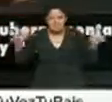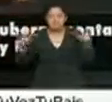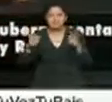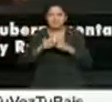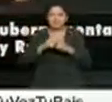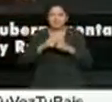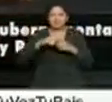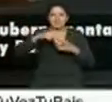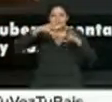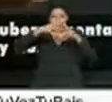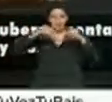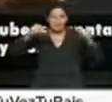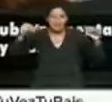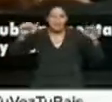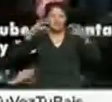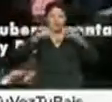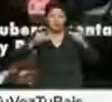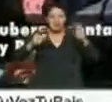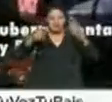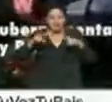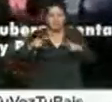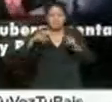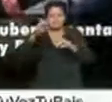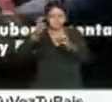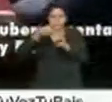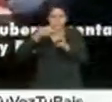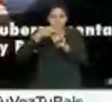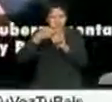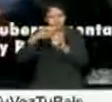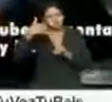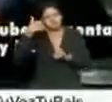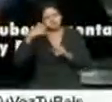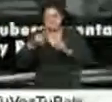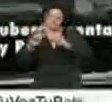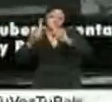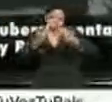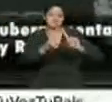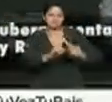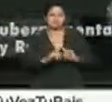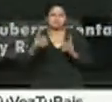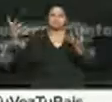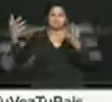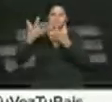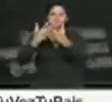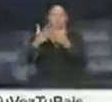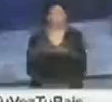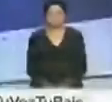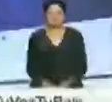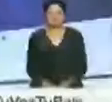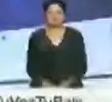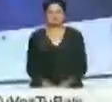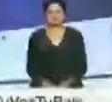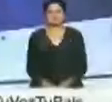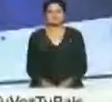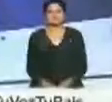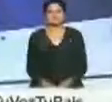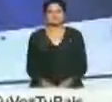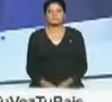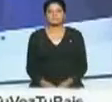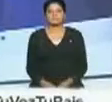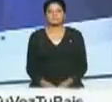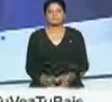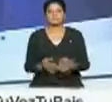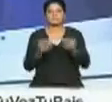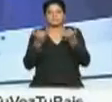geológica, tecnología de la información y comunicación, entre otros. Carolina Díaz, Noticiero Ciudadano. Y es tiempo de